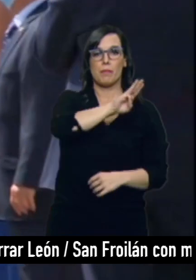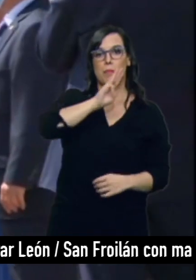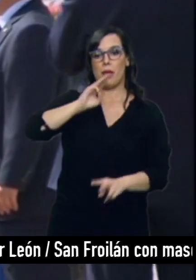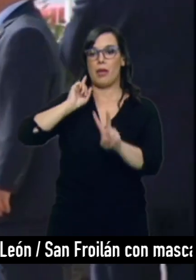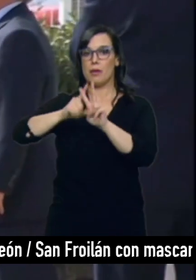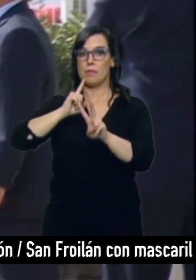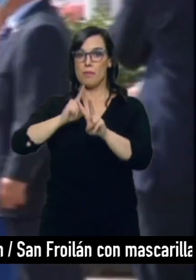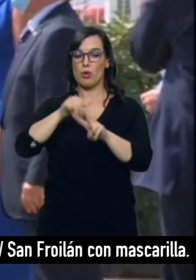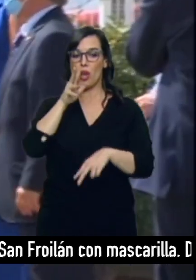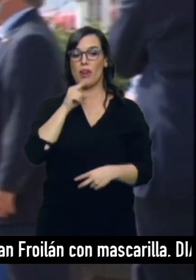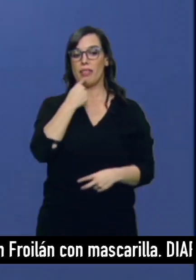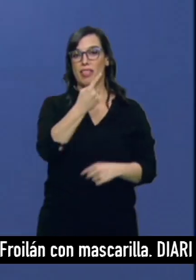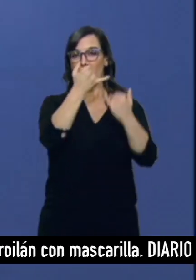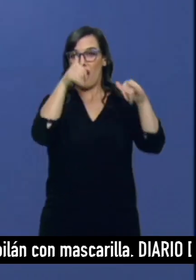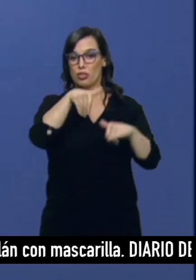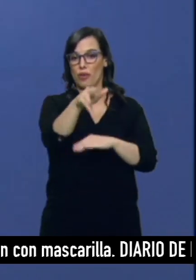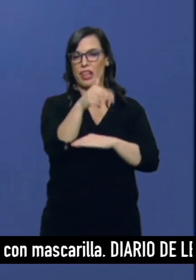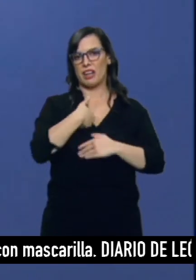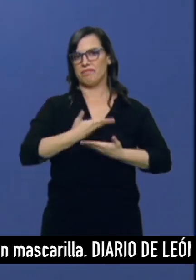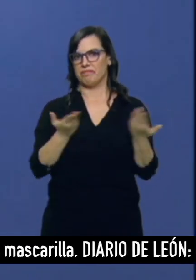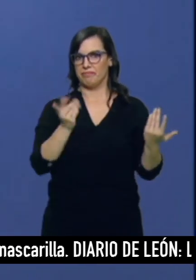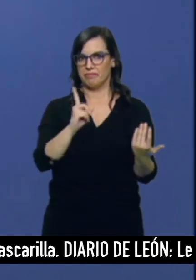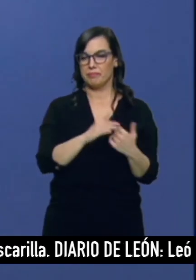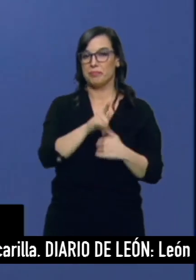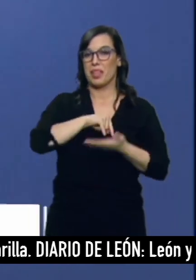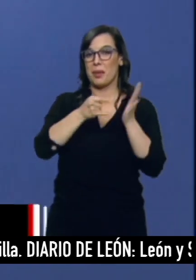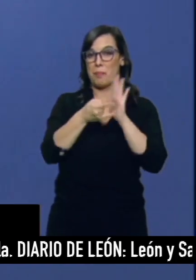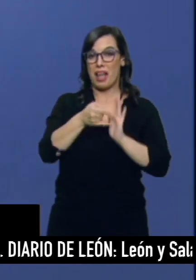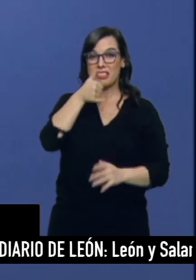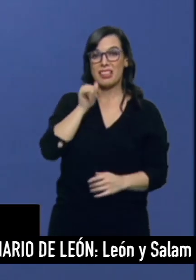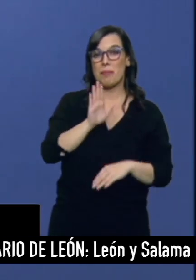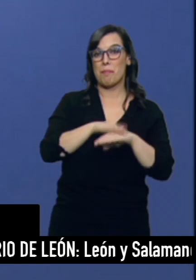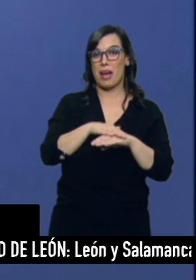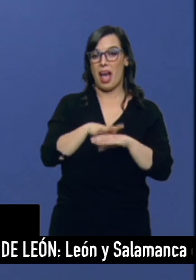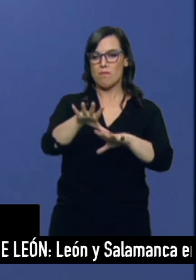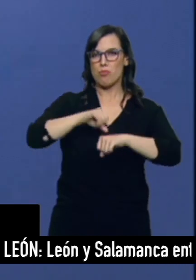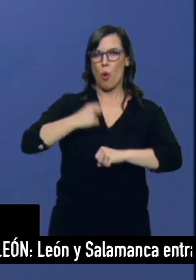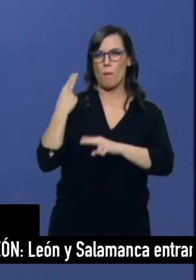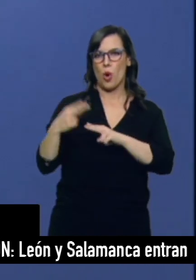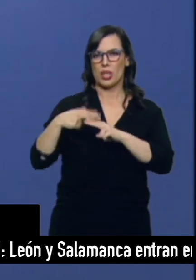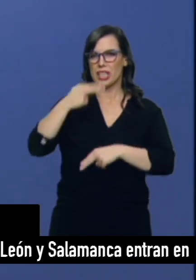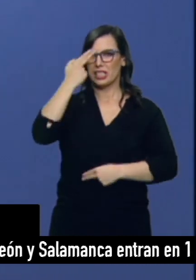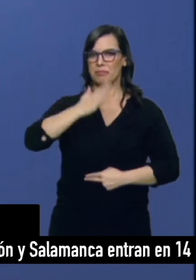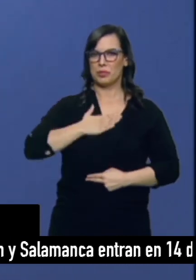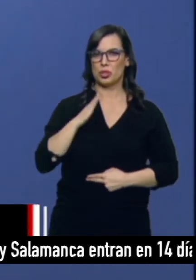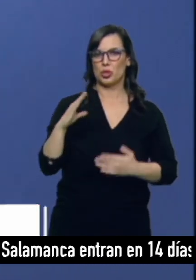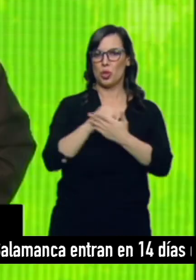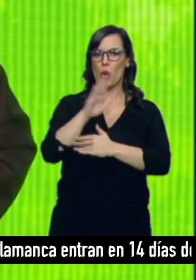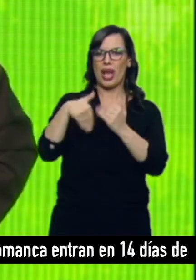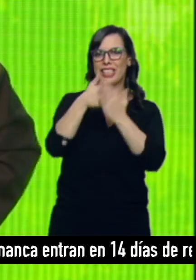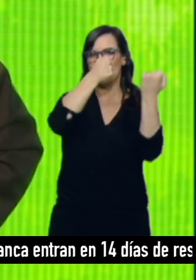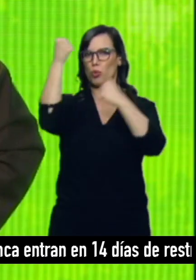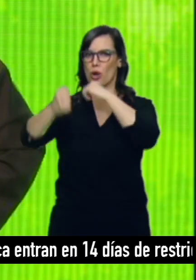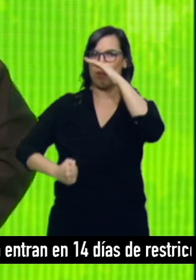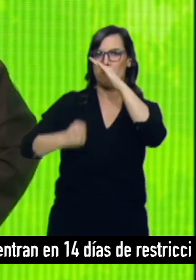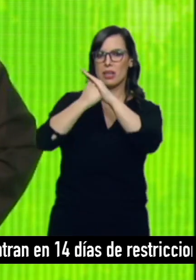fían de este movimiento de Moncloa. De este plan de Pedro Sánchez para politizar todo, incluso las más altas instituciones del Estado. A